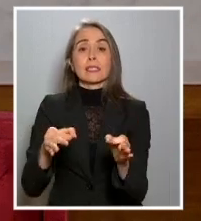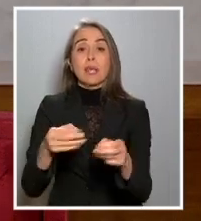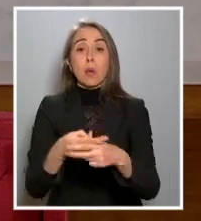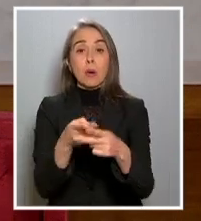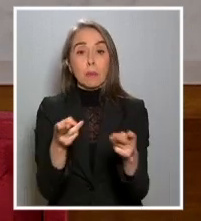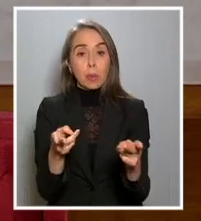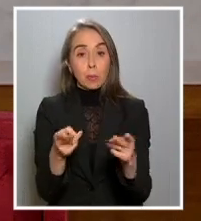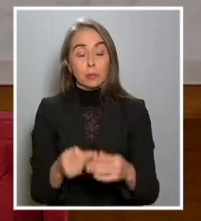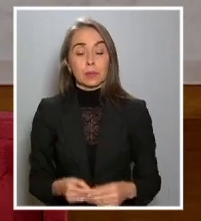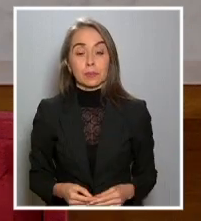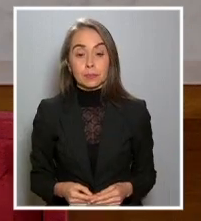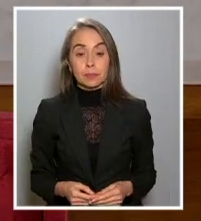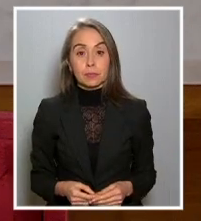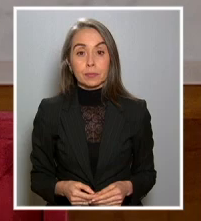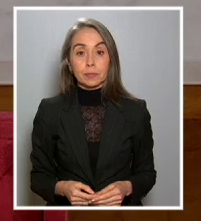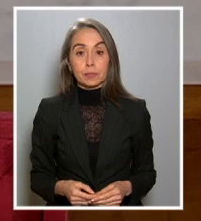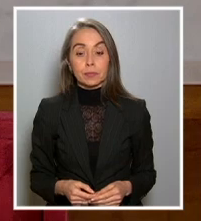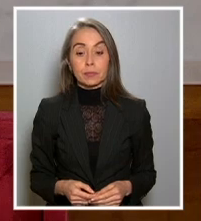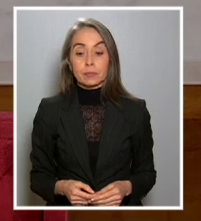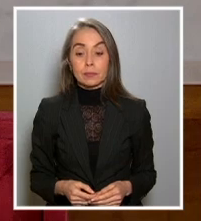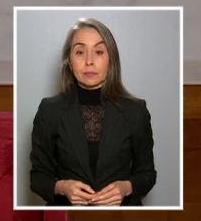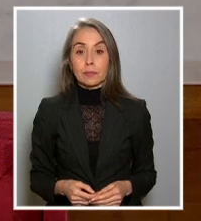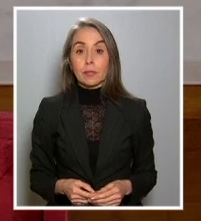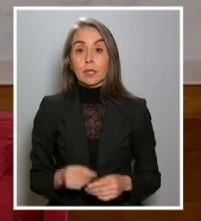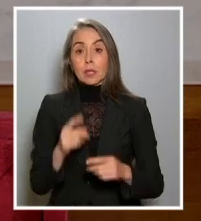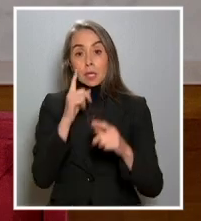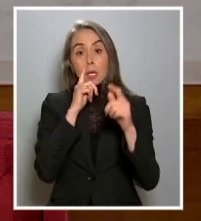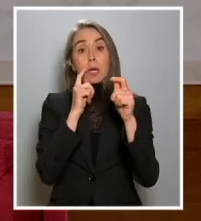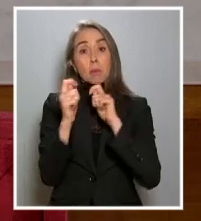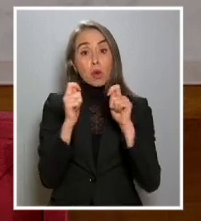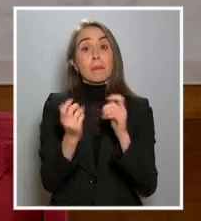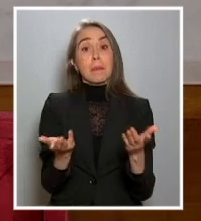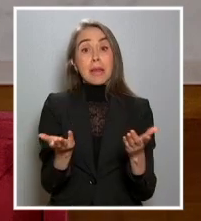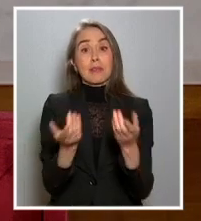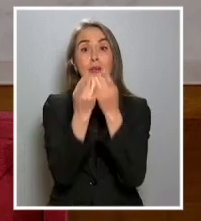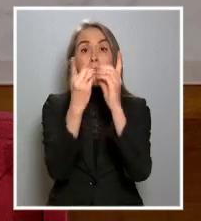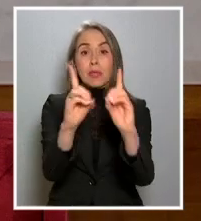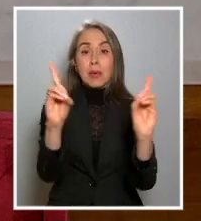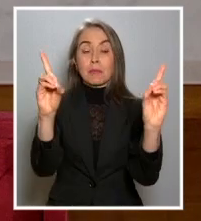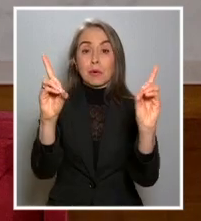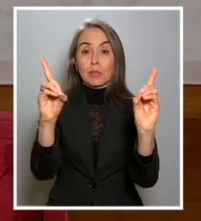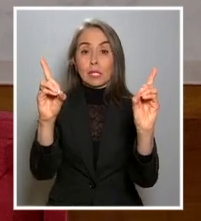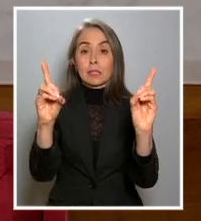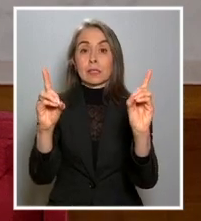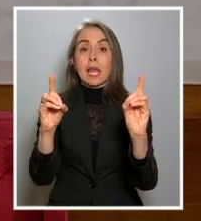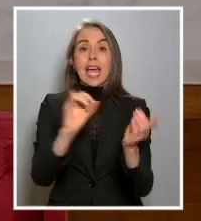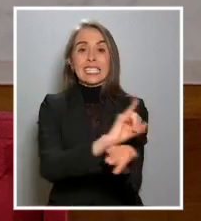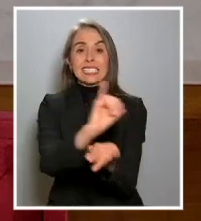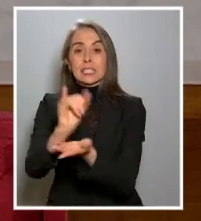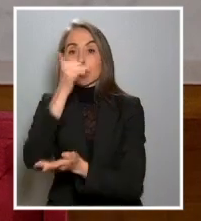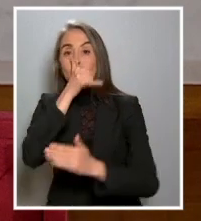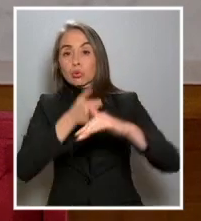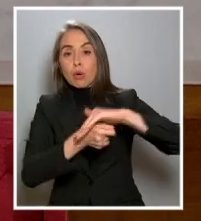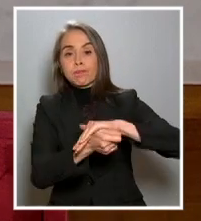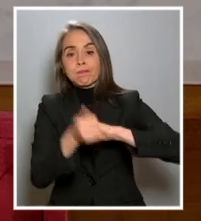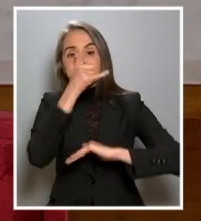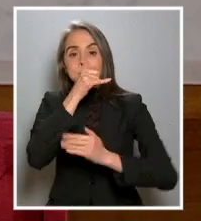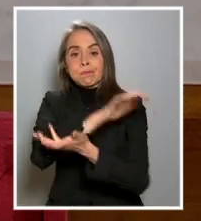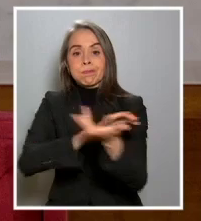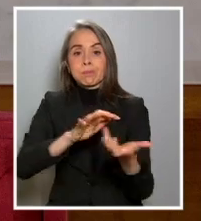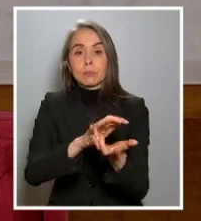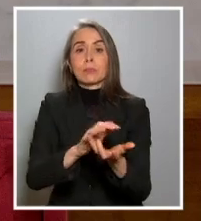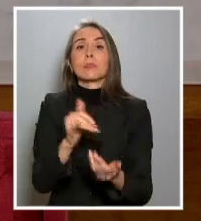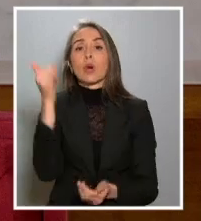pública, que amenaza la democracia, que corroe nuestras instituciones, que